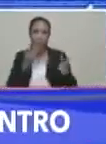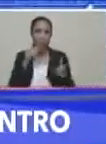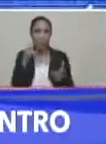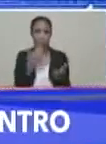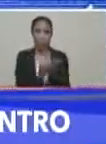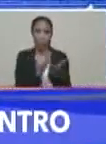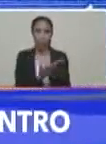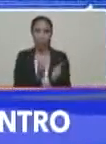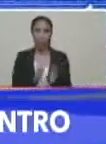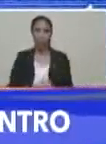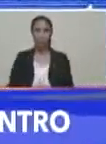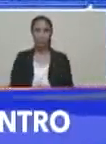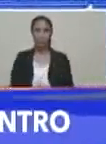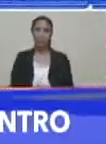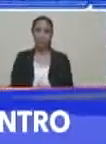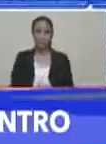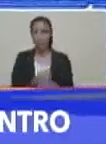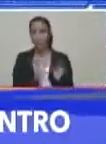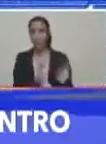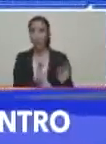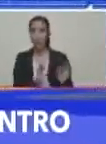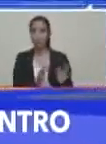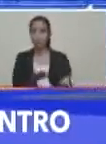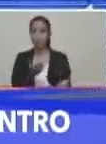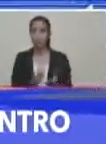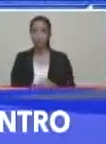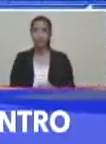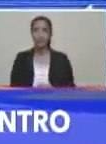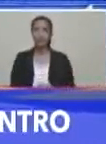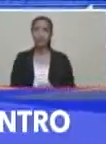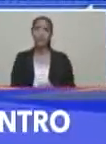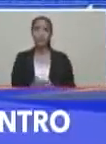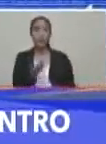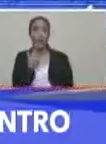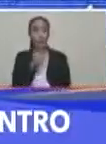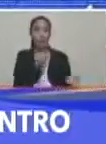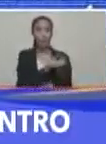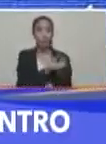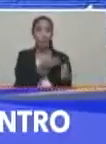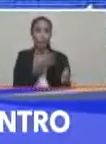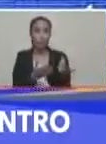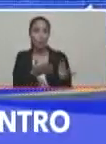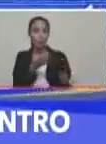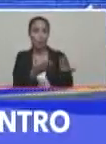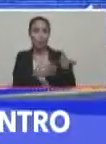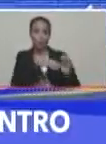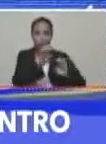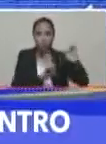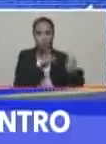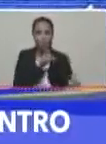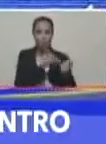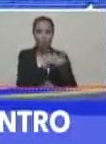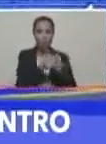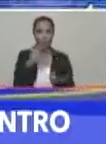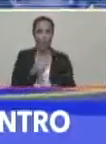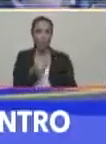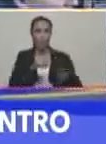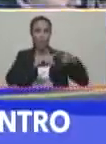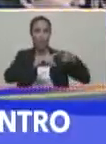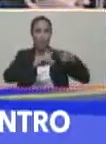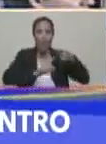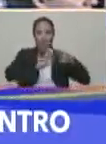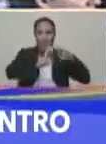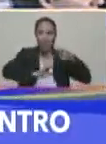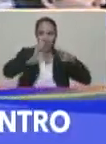concretas, precisas, detalladas, de las consultas. Llevar las estadísticas de todos